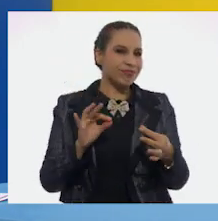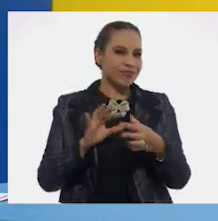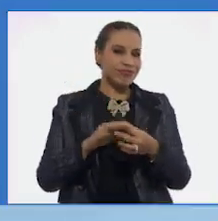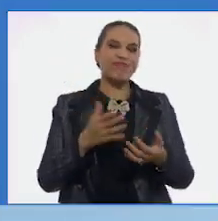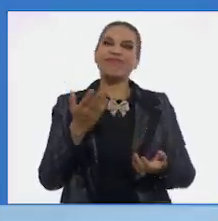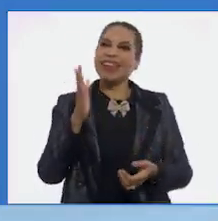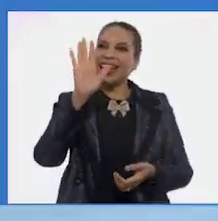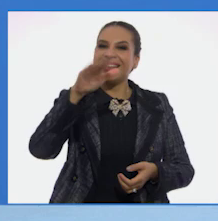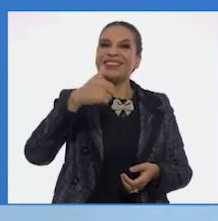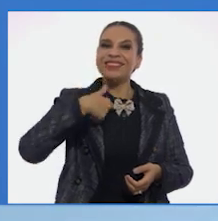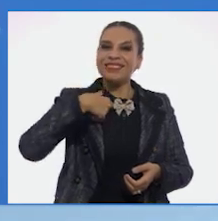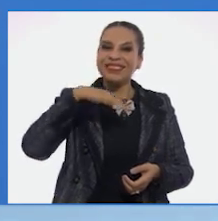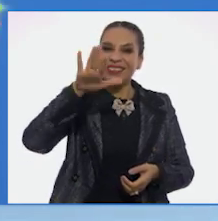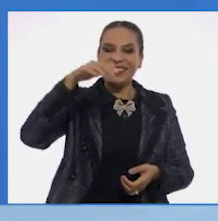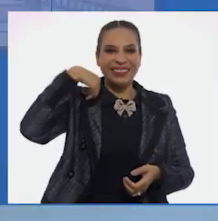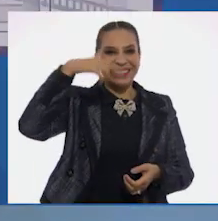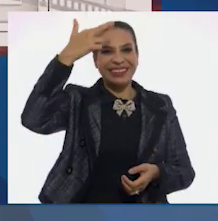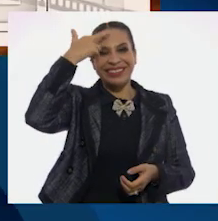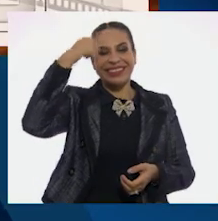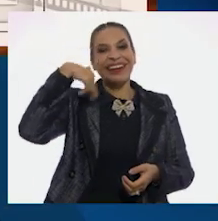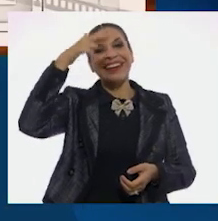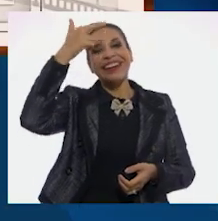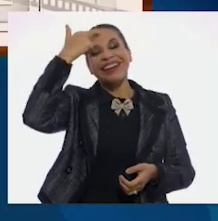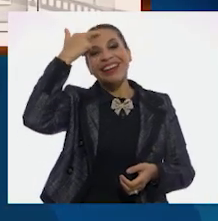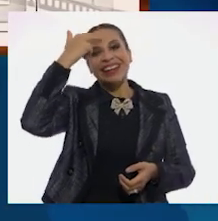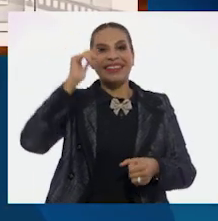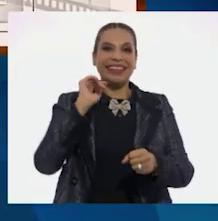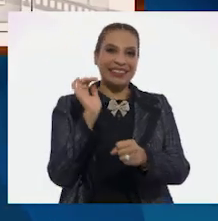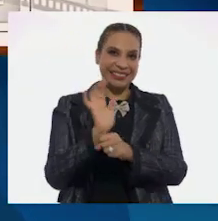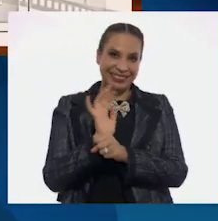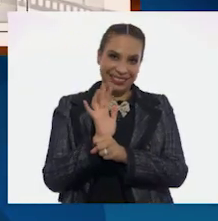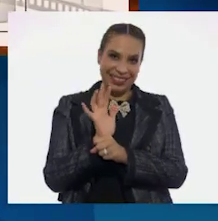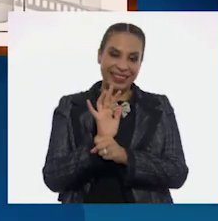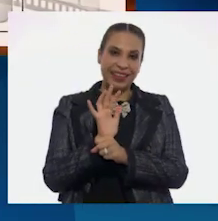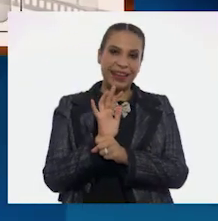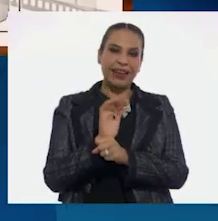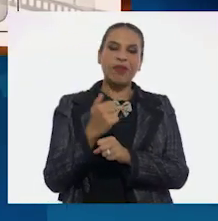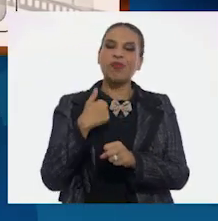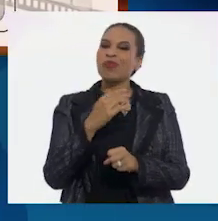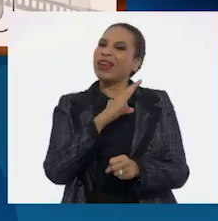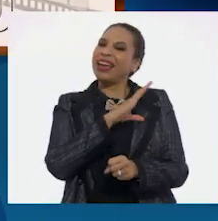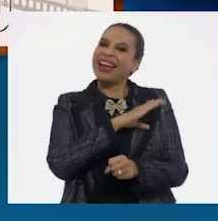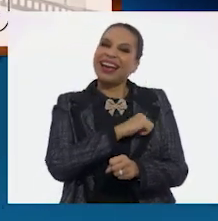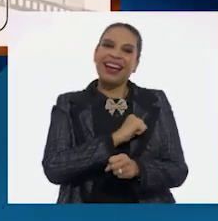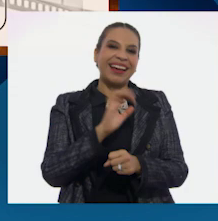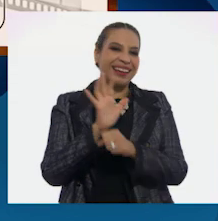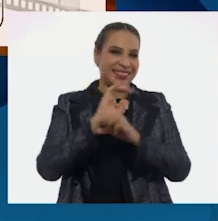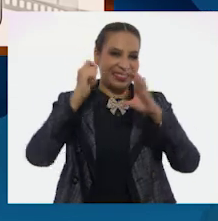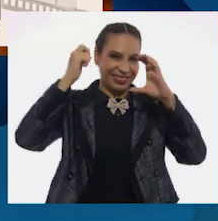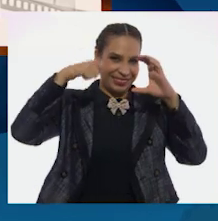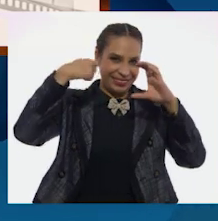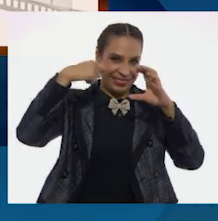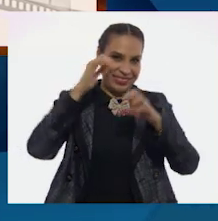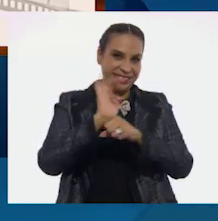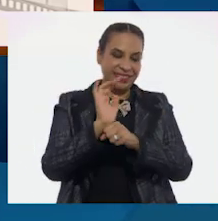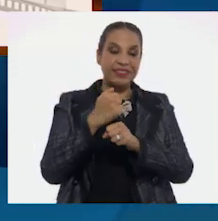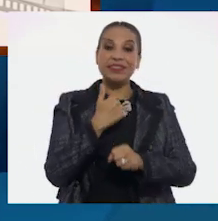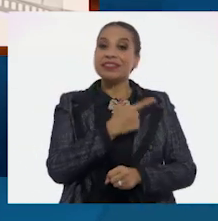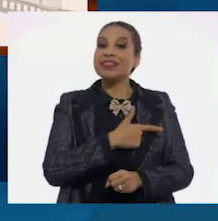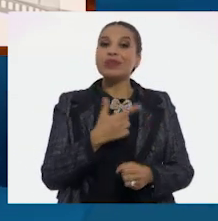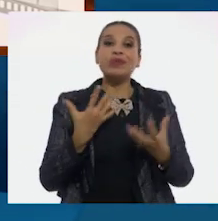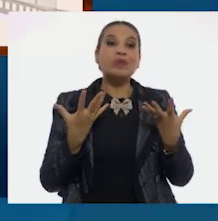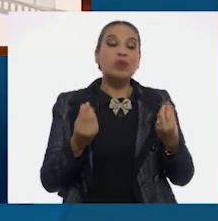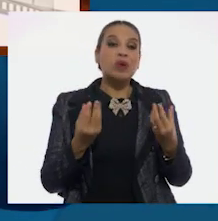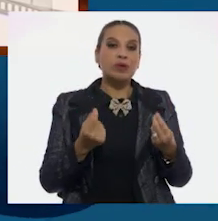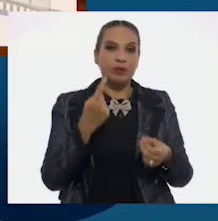sí, yo me acuerdo, maestra. Me acuerdo del cine, porque me encanta el cine. Me gusta